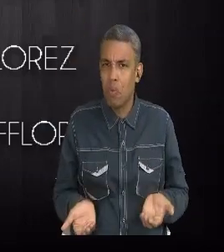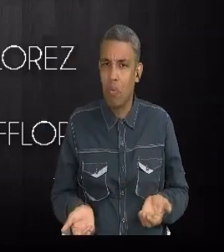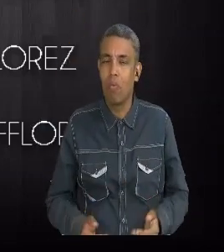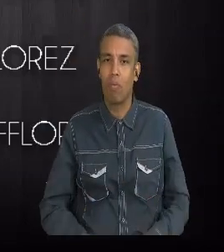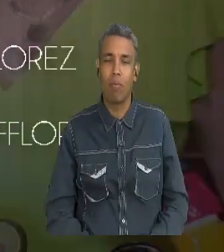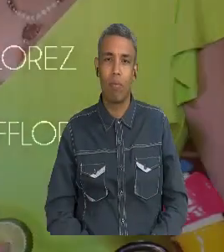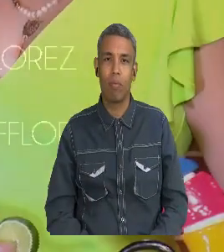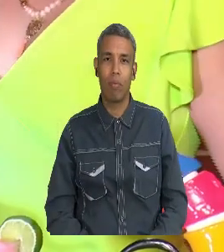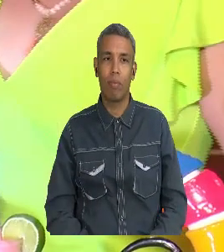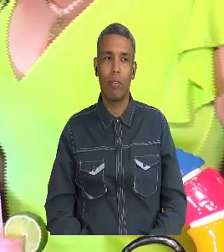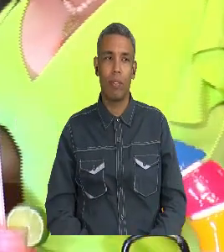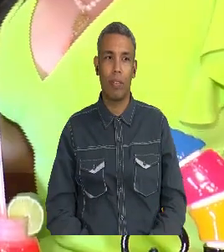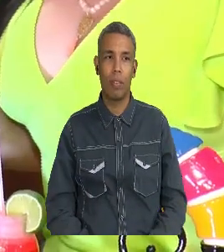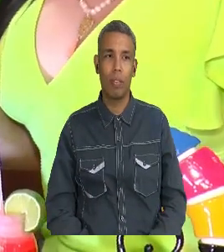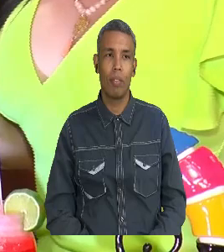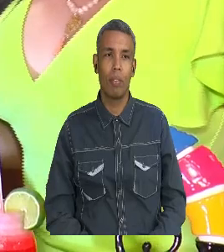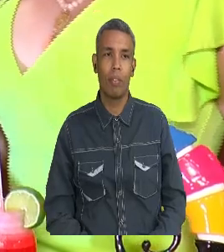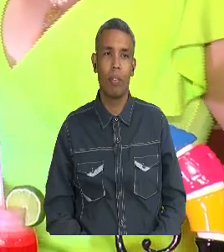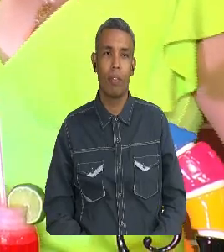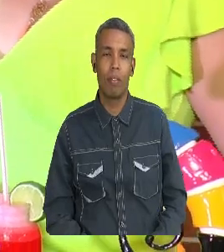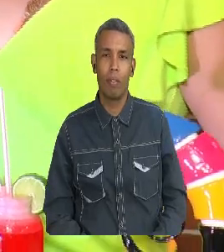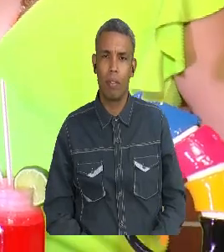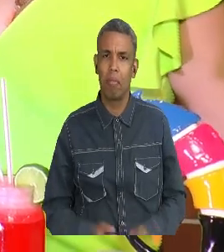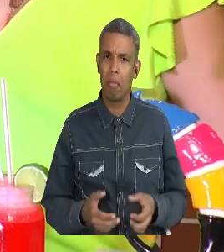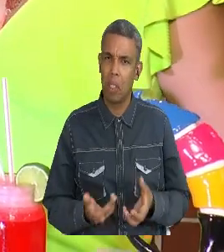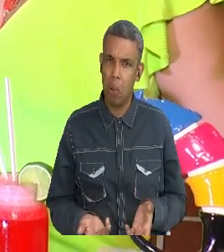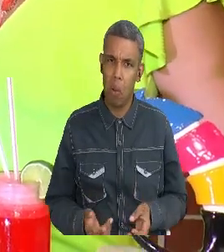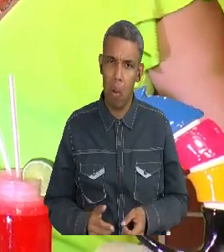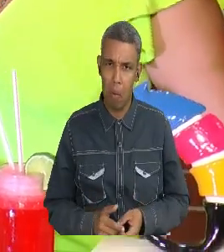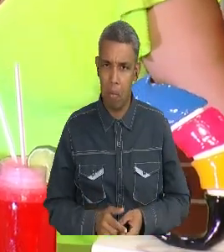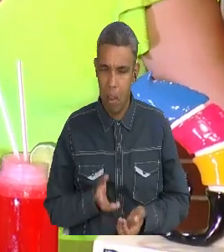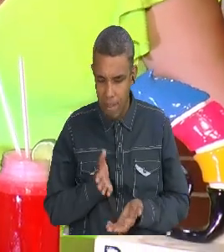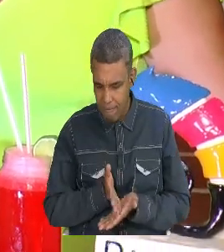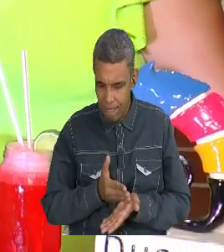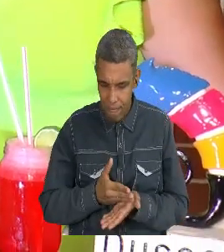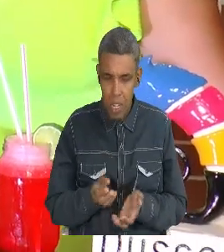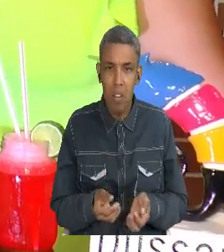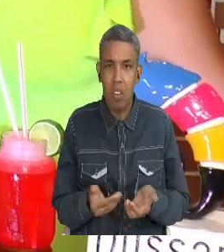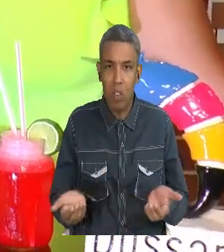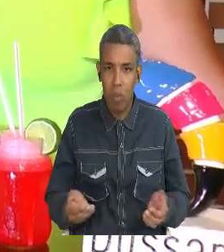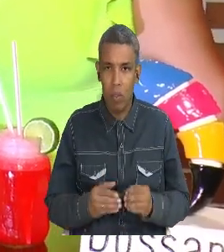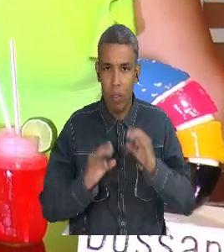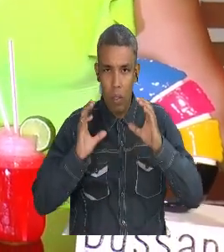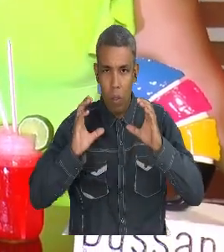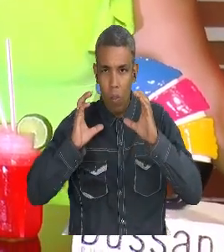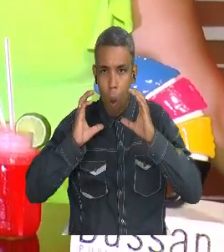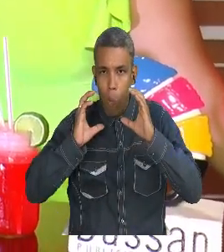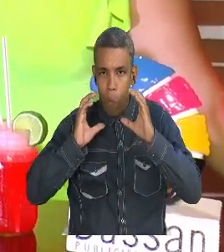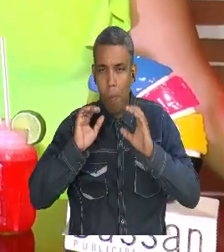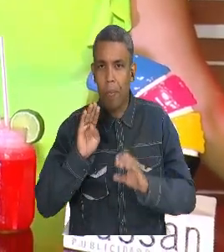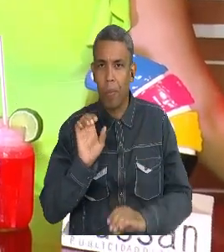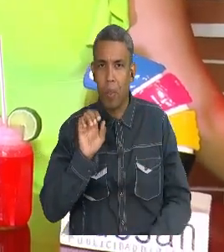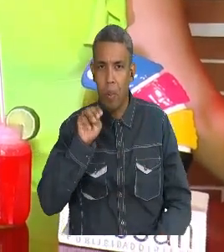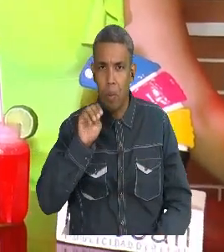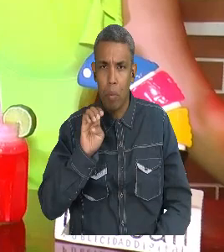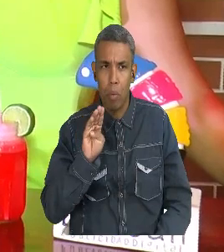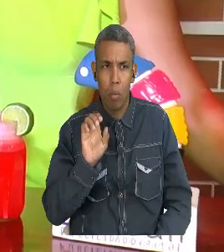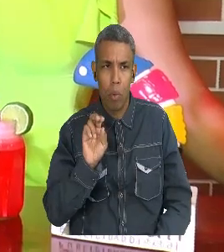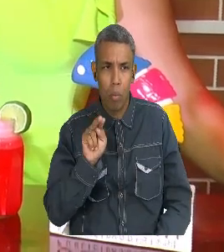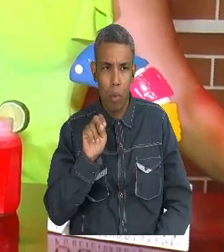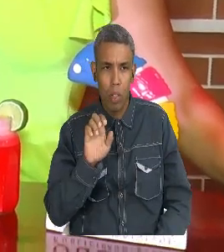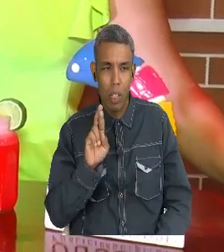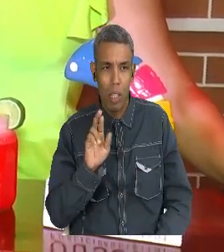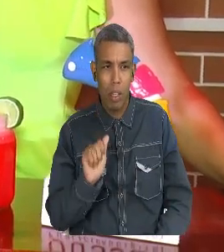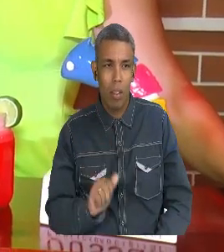Bueno, cuéntenos un poco acerca de cuáles son los ingredientes que necesitamos para la hamburguesa bombonera. De la hamburguesa bombonera,